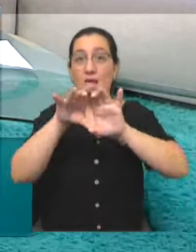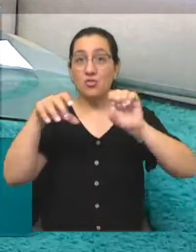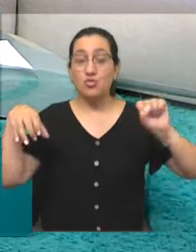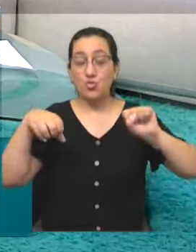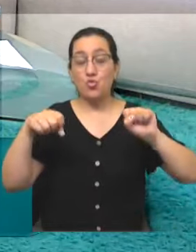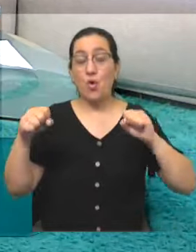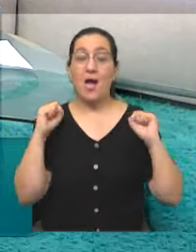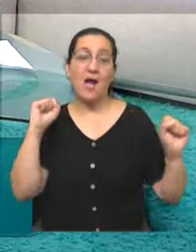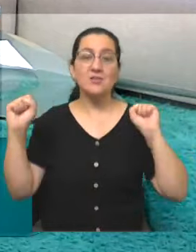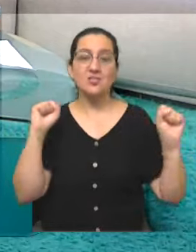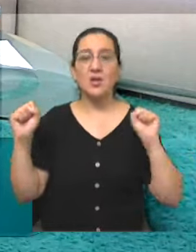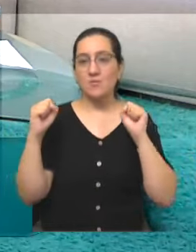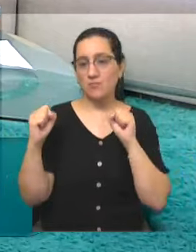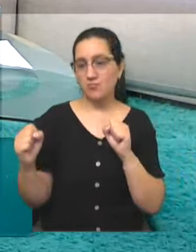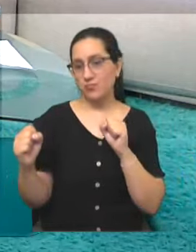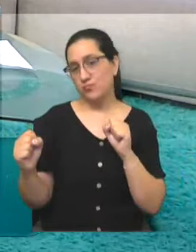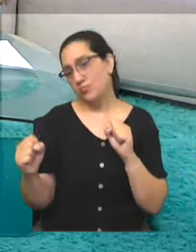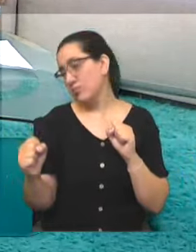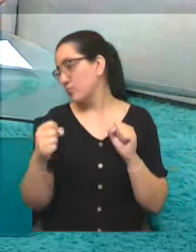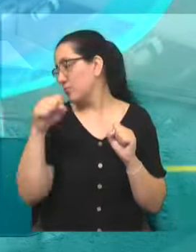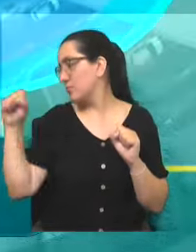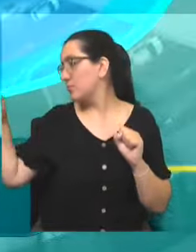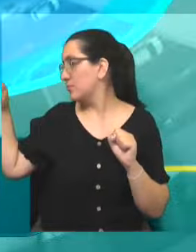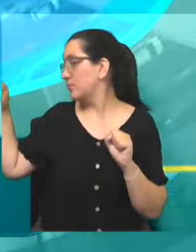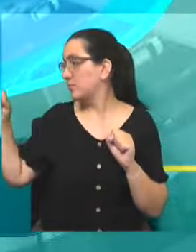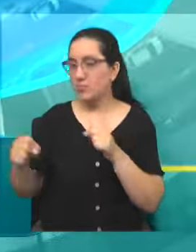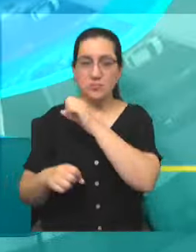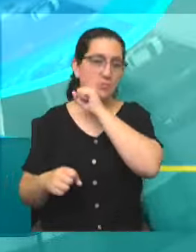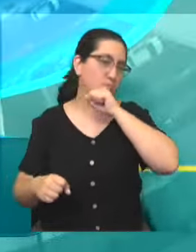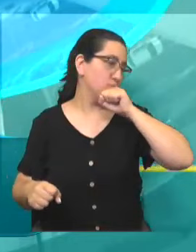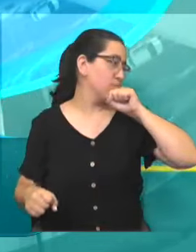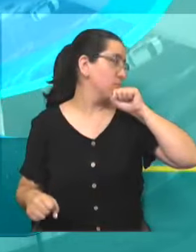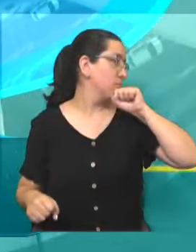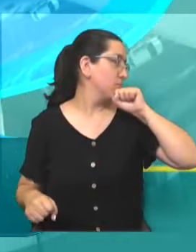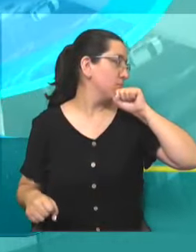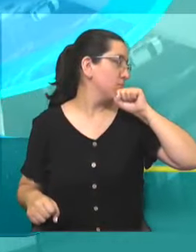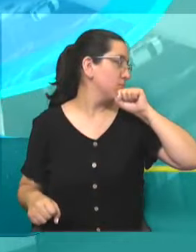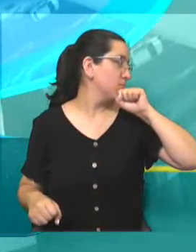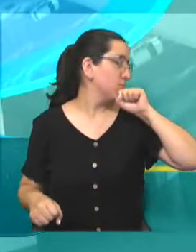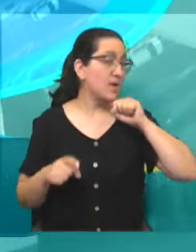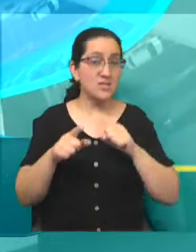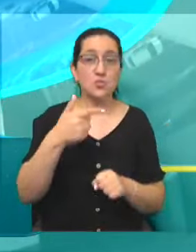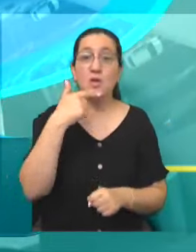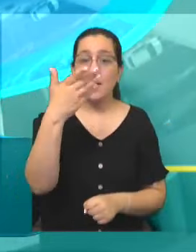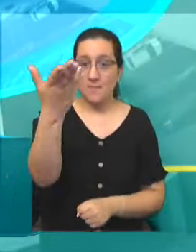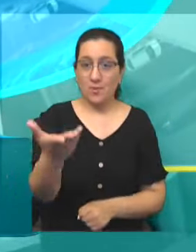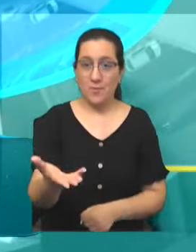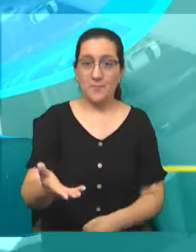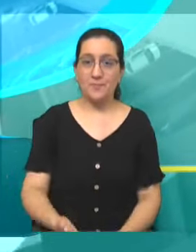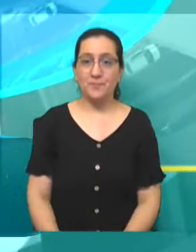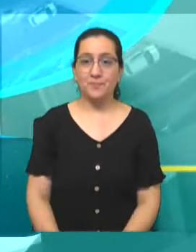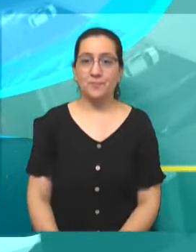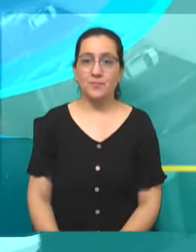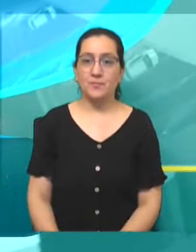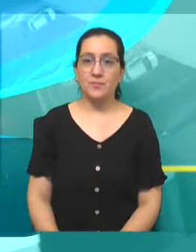baño también. Sí. La pasaba y llevaba un poquito hacia acá, hacia los costados. Entonces, trabajar las rotaciones. Ahí tenemos un ejemplo. Andrés lo está haciendo.